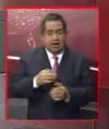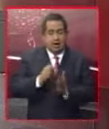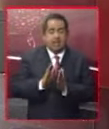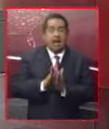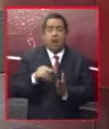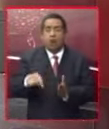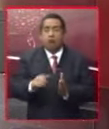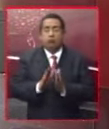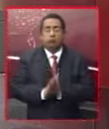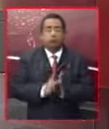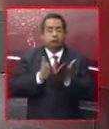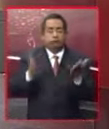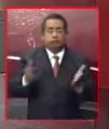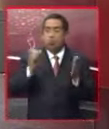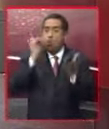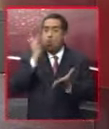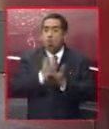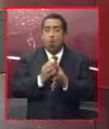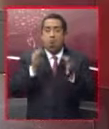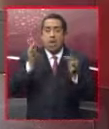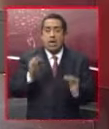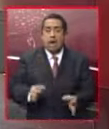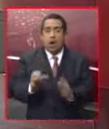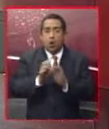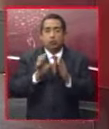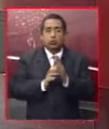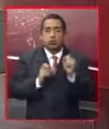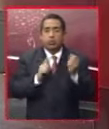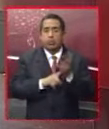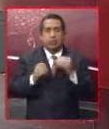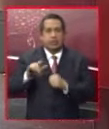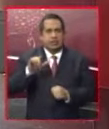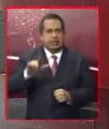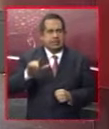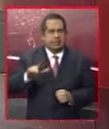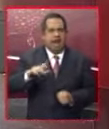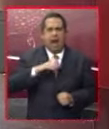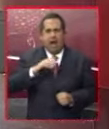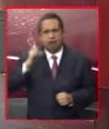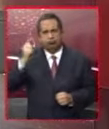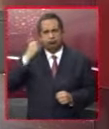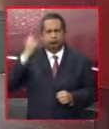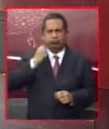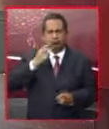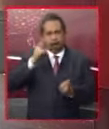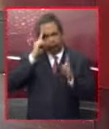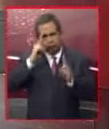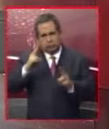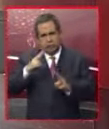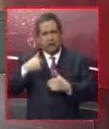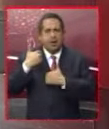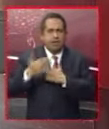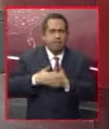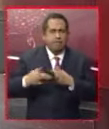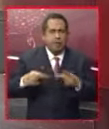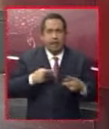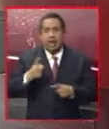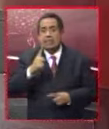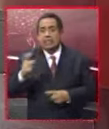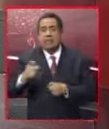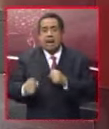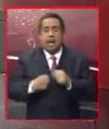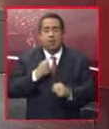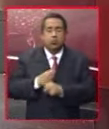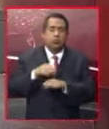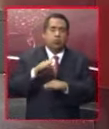único y original de nuestra Constitución del 17, se llevó a cabo una ceremonia rumbo a lo que será el centenario precisamente de nuestra Carta Magna. El